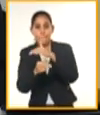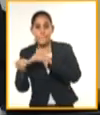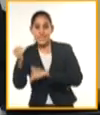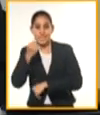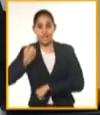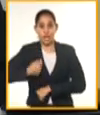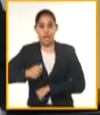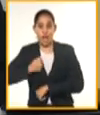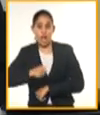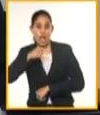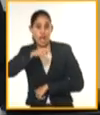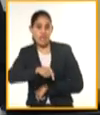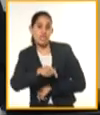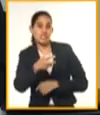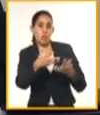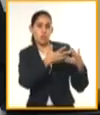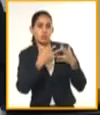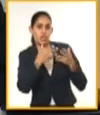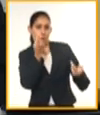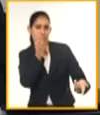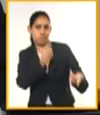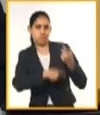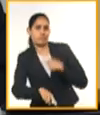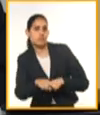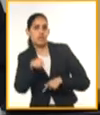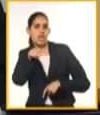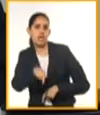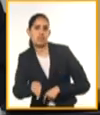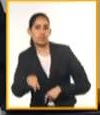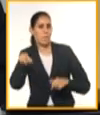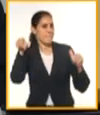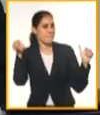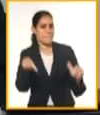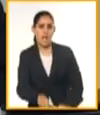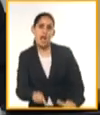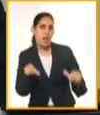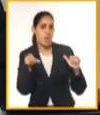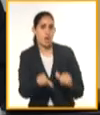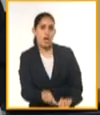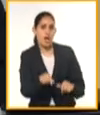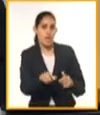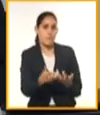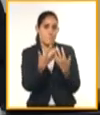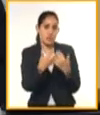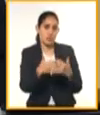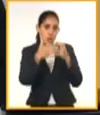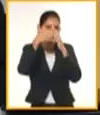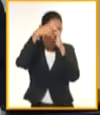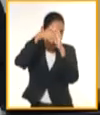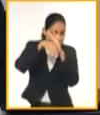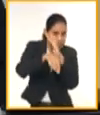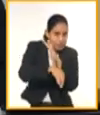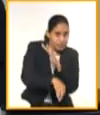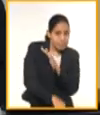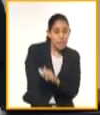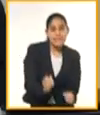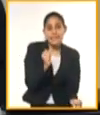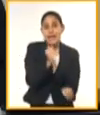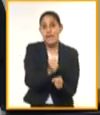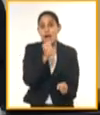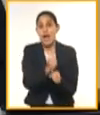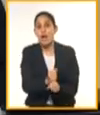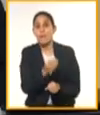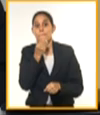aranceles estadounidenses representan una amenaza existencial para su país, con miles de empleos en Canadá en juego, dijo a